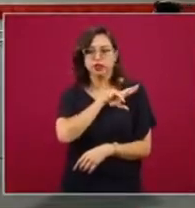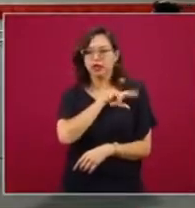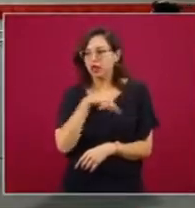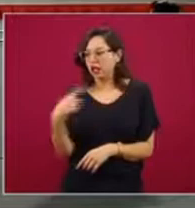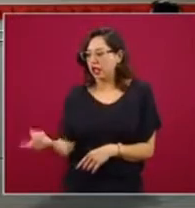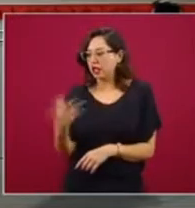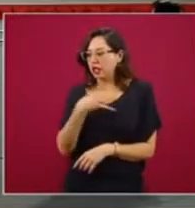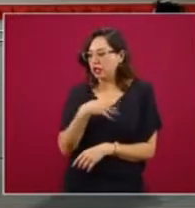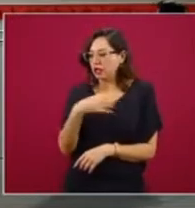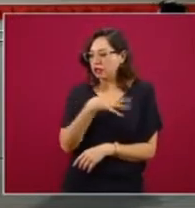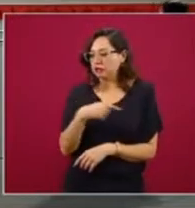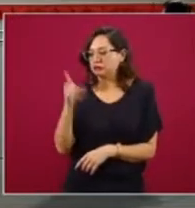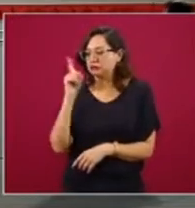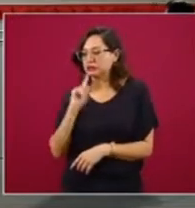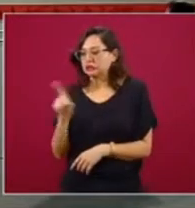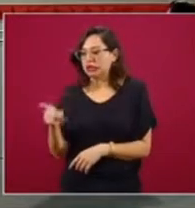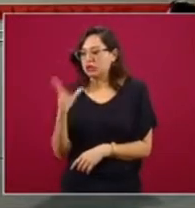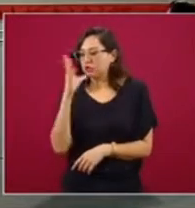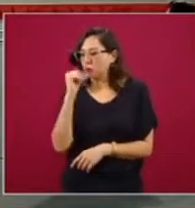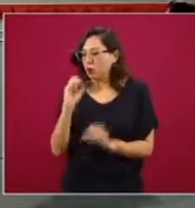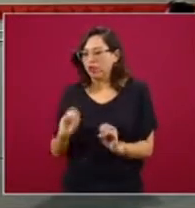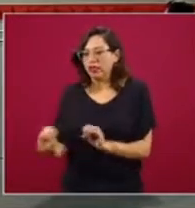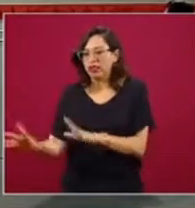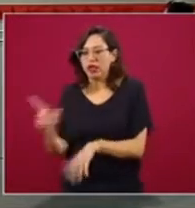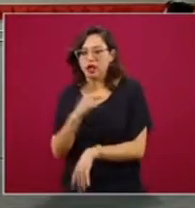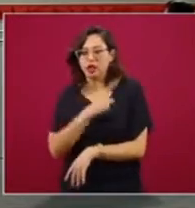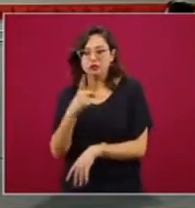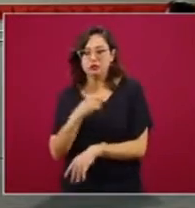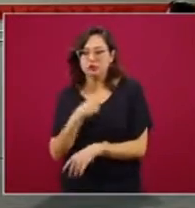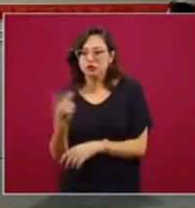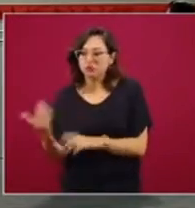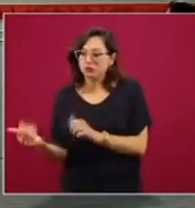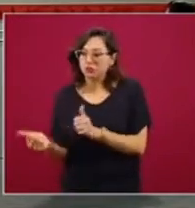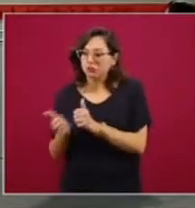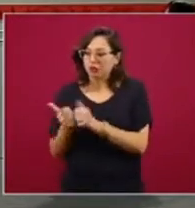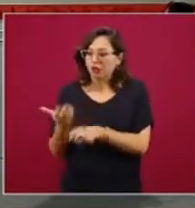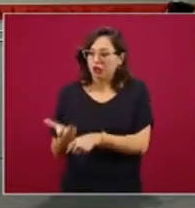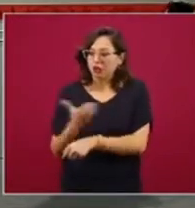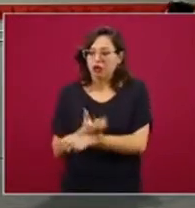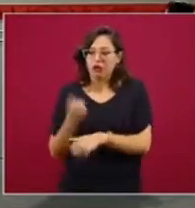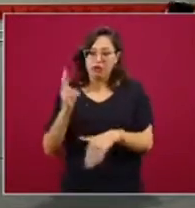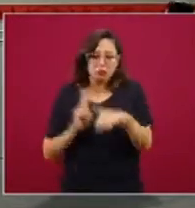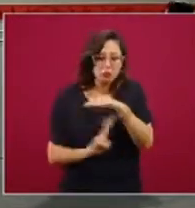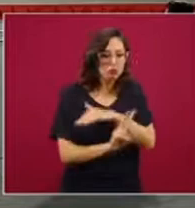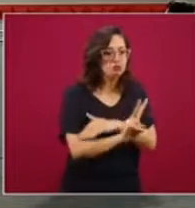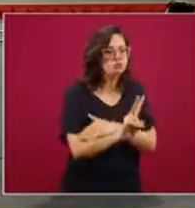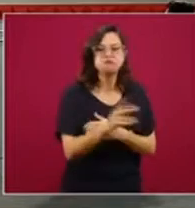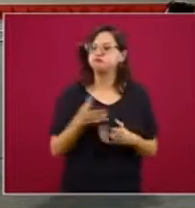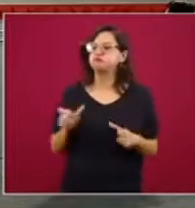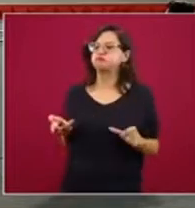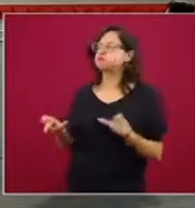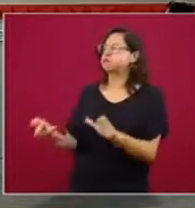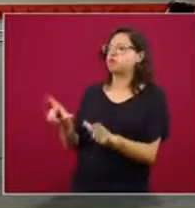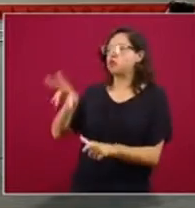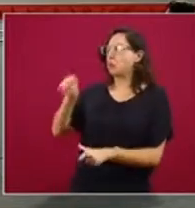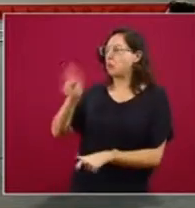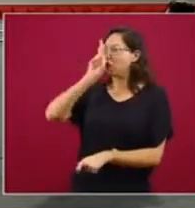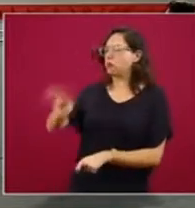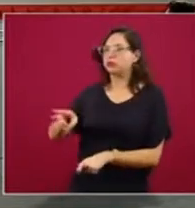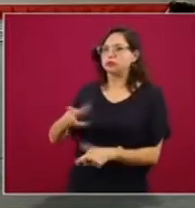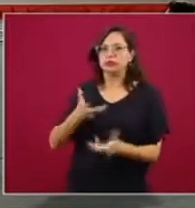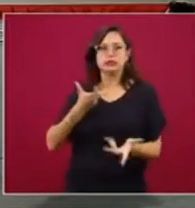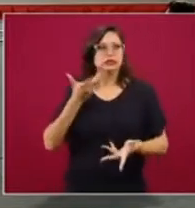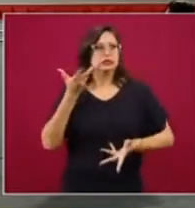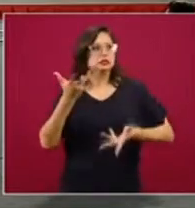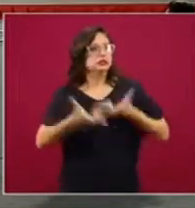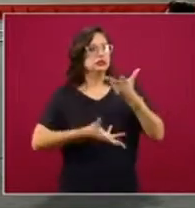tiene a su hija o a su hijo, que le permitan entrar al supermercado. No pasa absolutamente nada, se lo han tomado como si fuera un tema